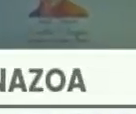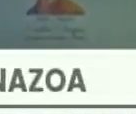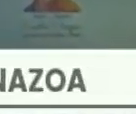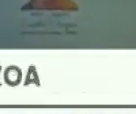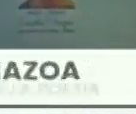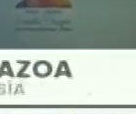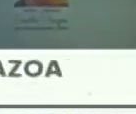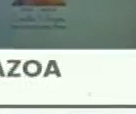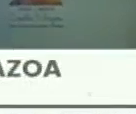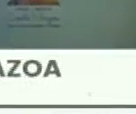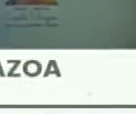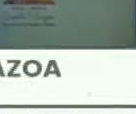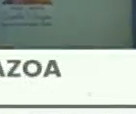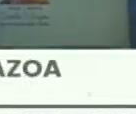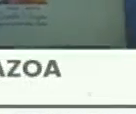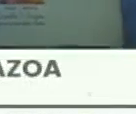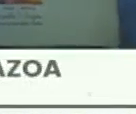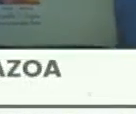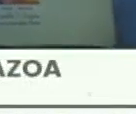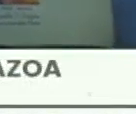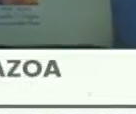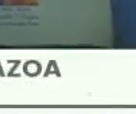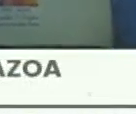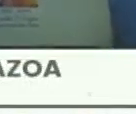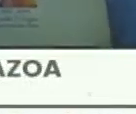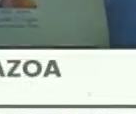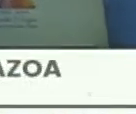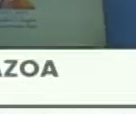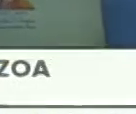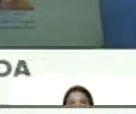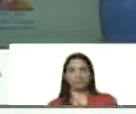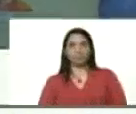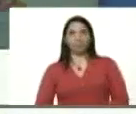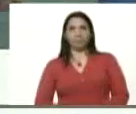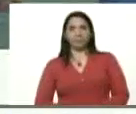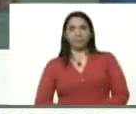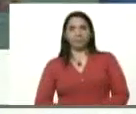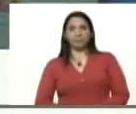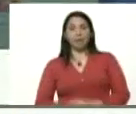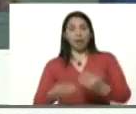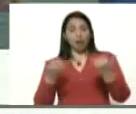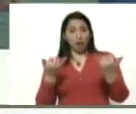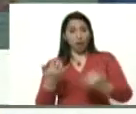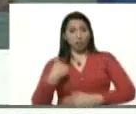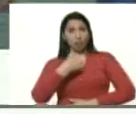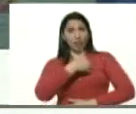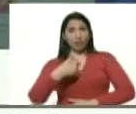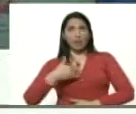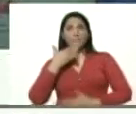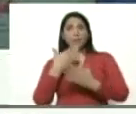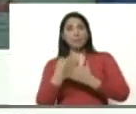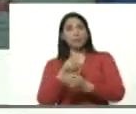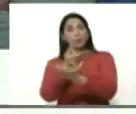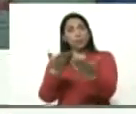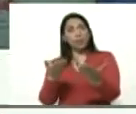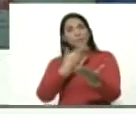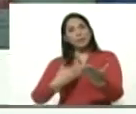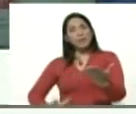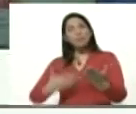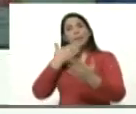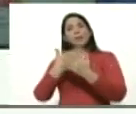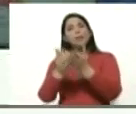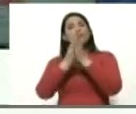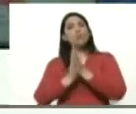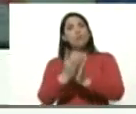a la humanidad, nuestro gran Aquiles Nasoa. Ahora, yo quería, con el permiso de usted, señor presidente, pedirle